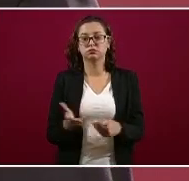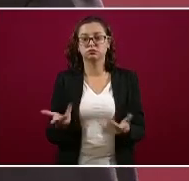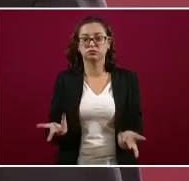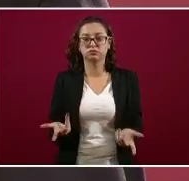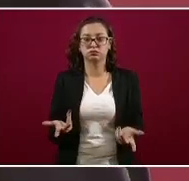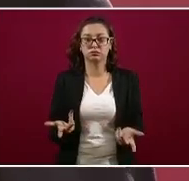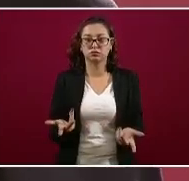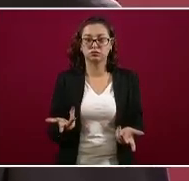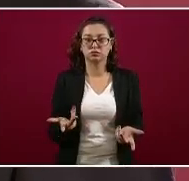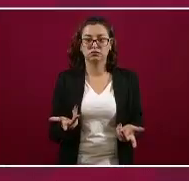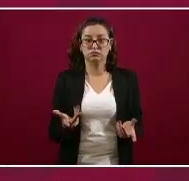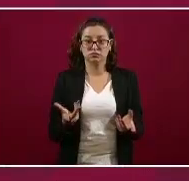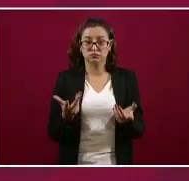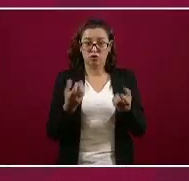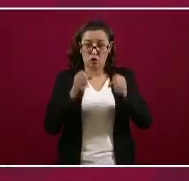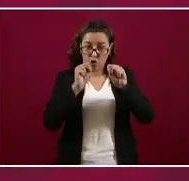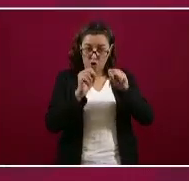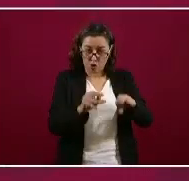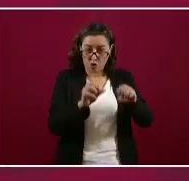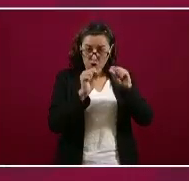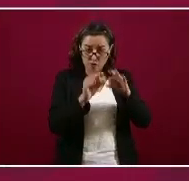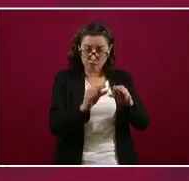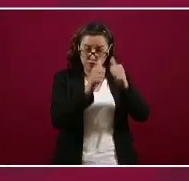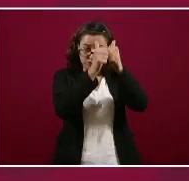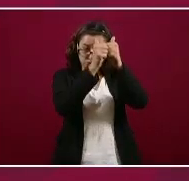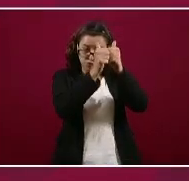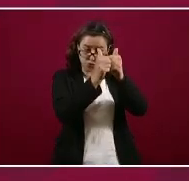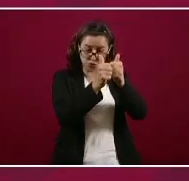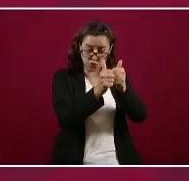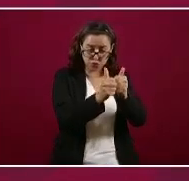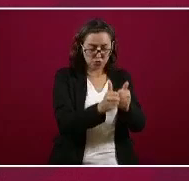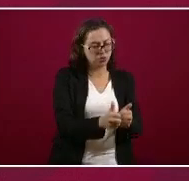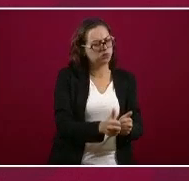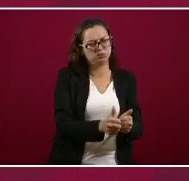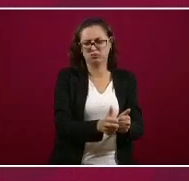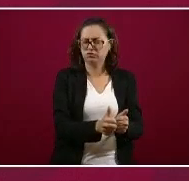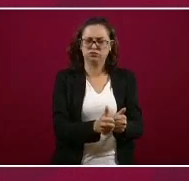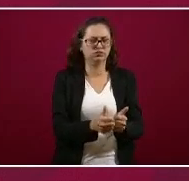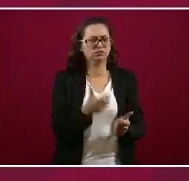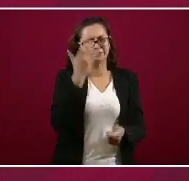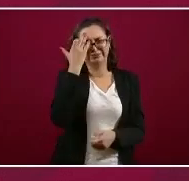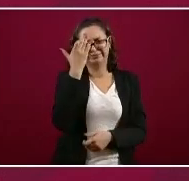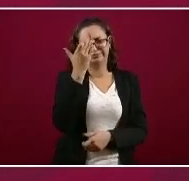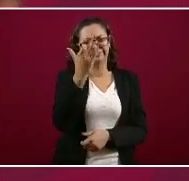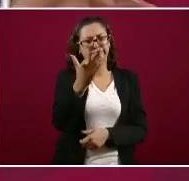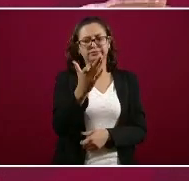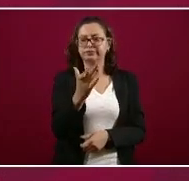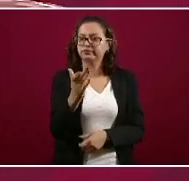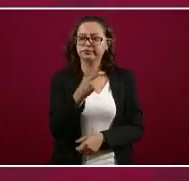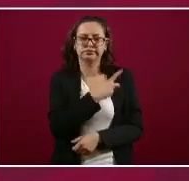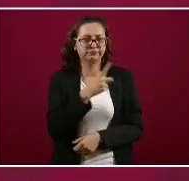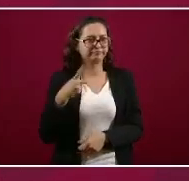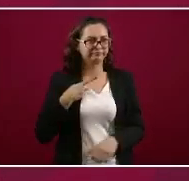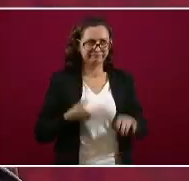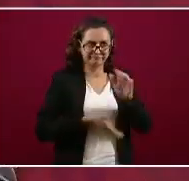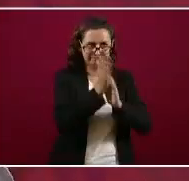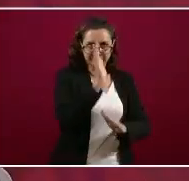tiempo en las oficinas en la ciudad de mexico que estemos